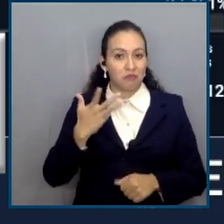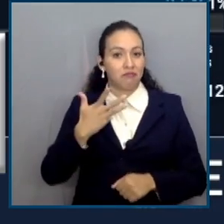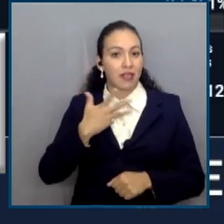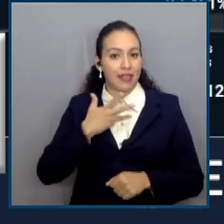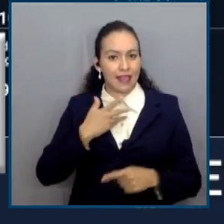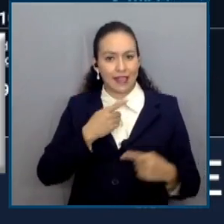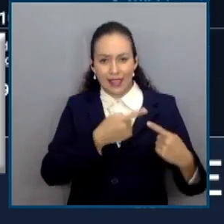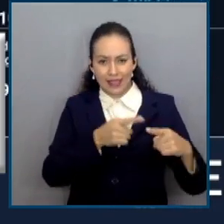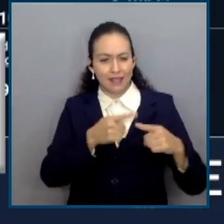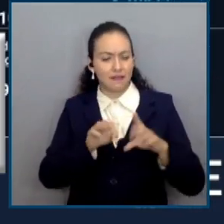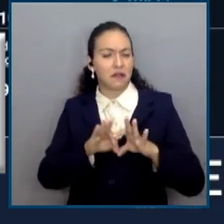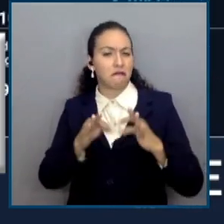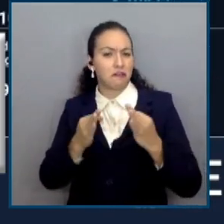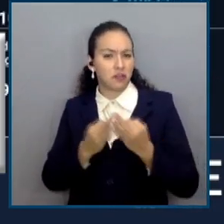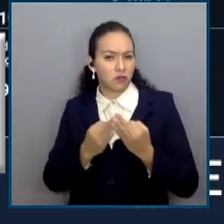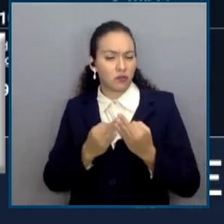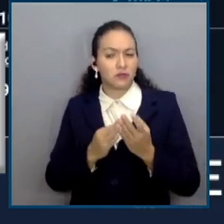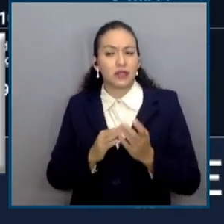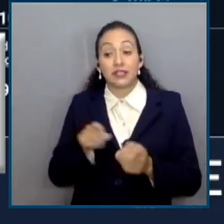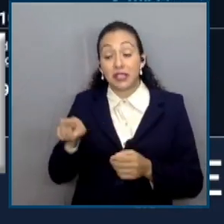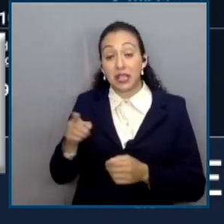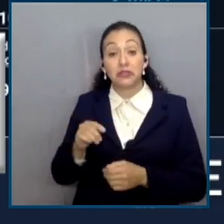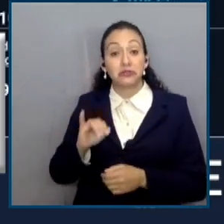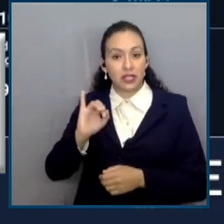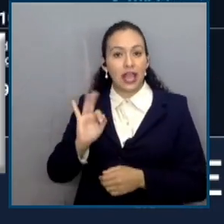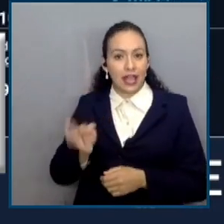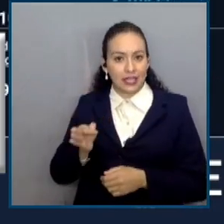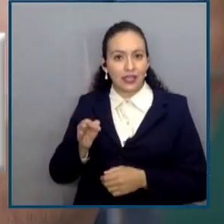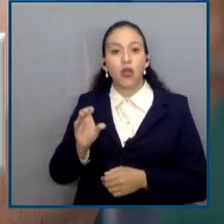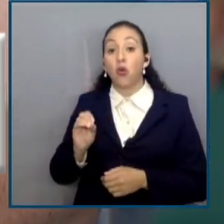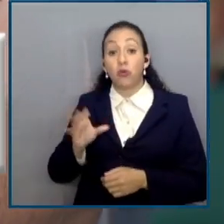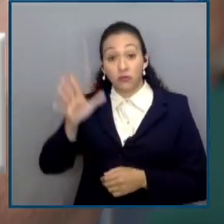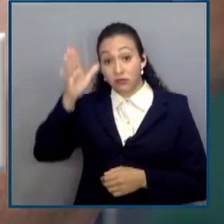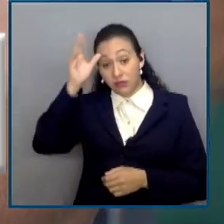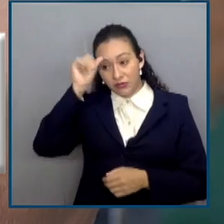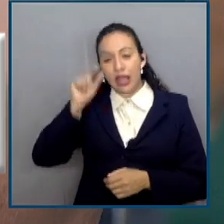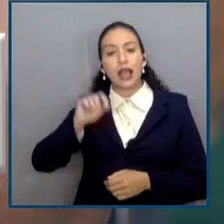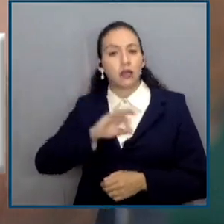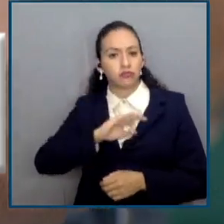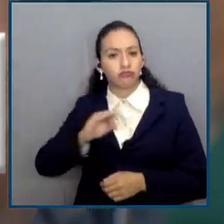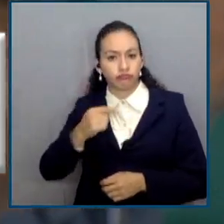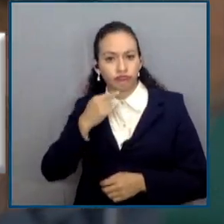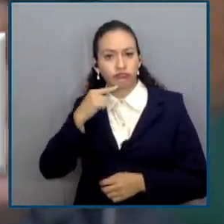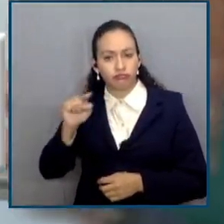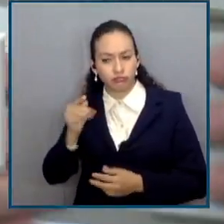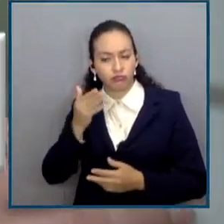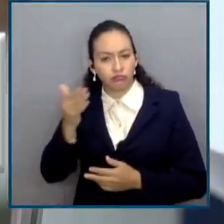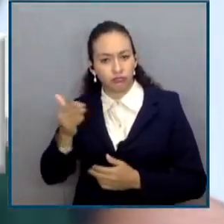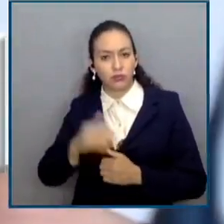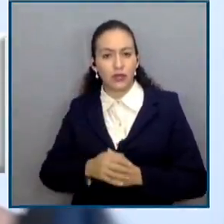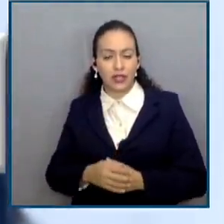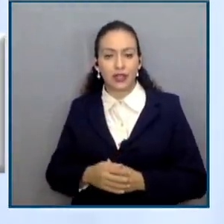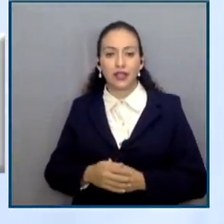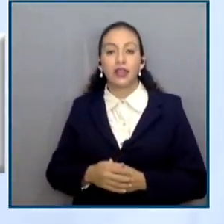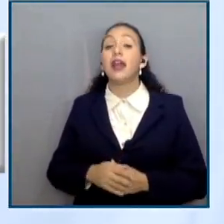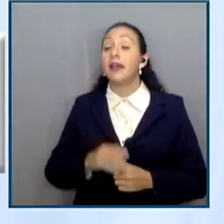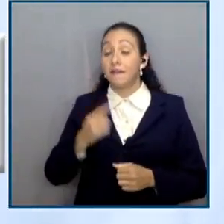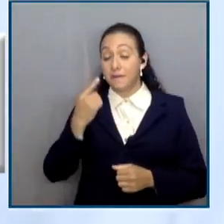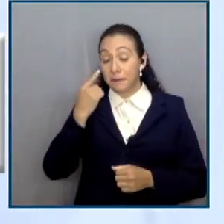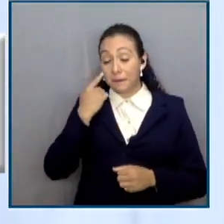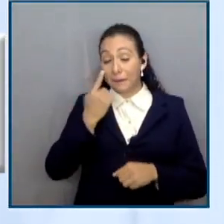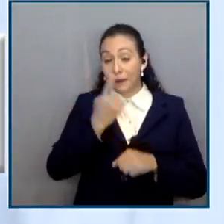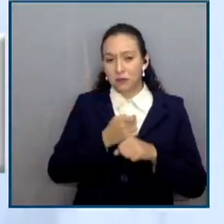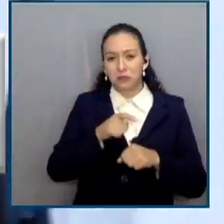están inconformes con estos resultados. En el caso de ayuntamientos y diputaciones locales, en primera instancia pueden acudir a los